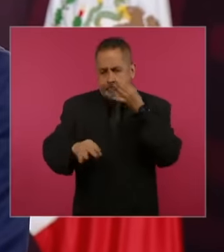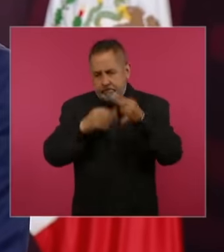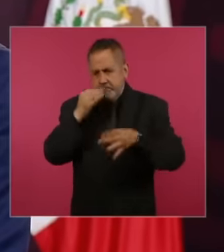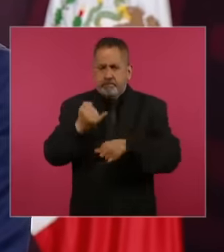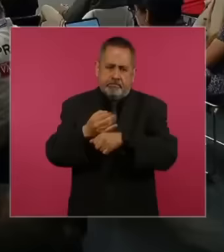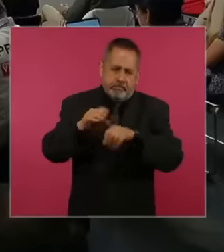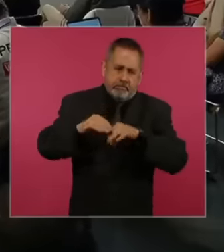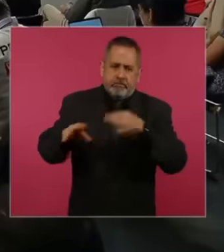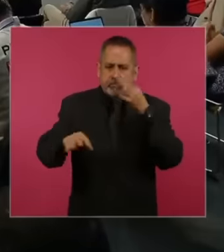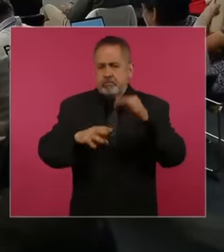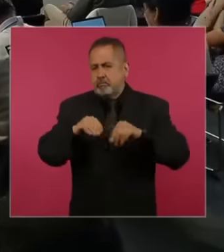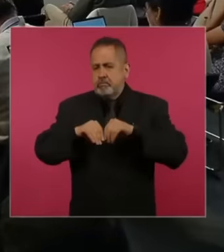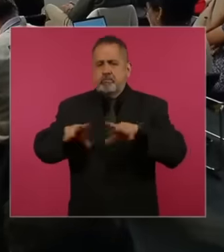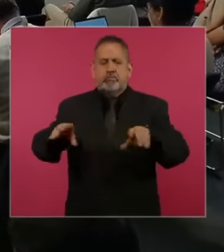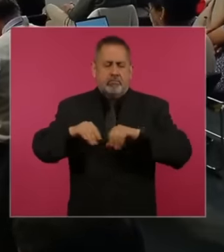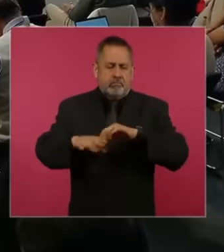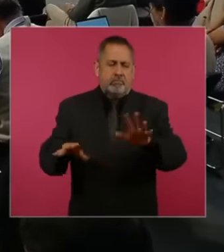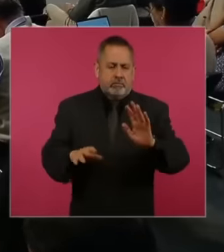informando,